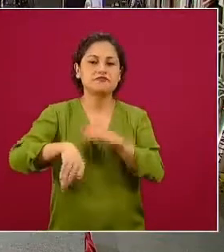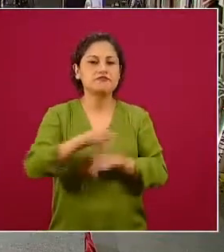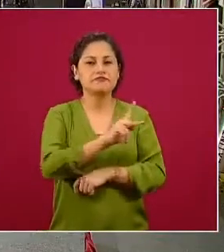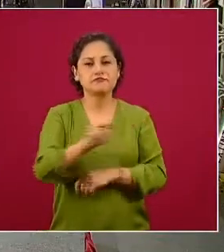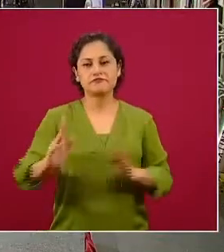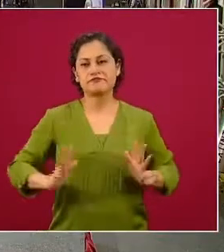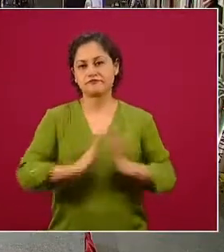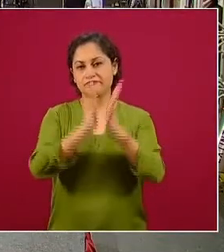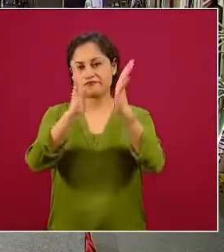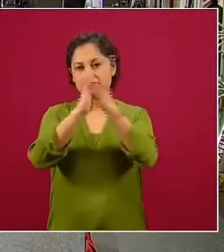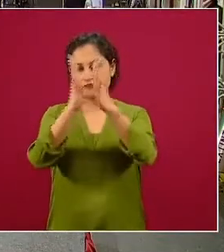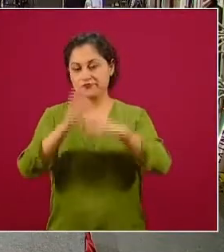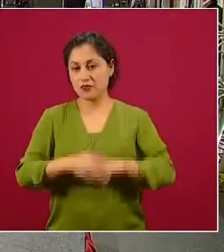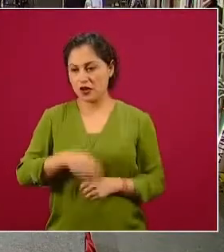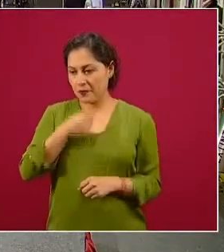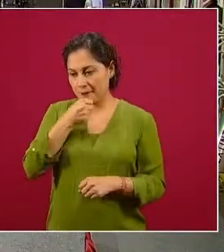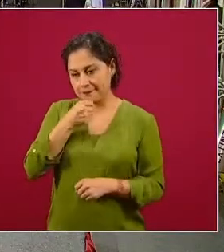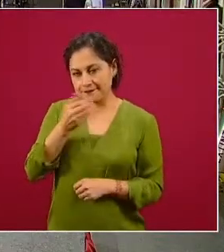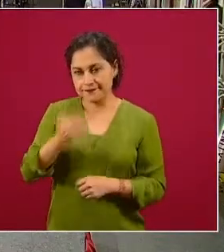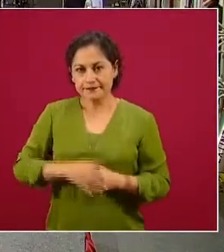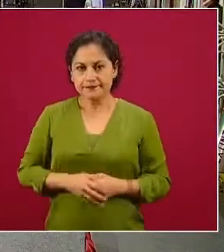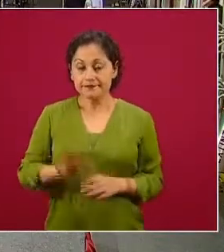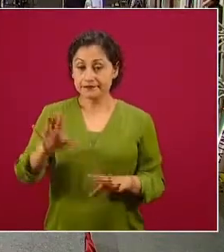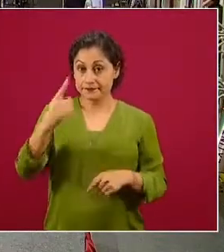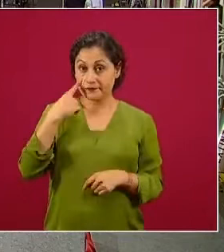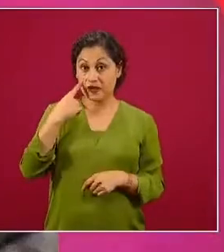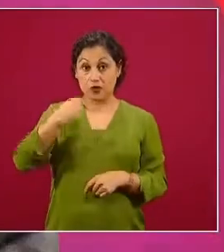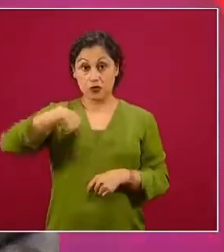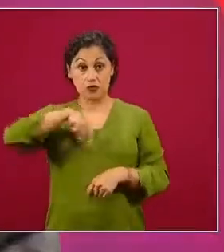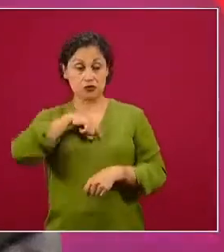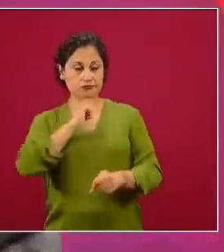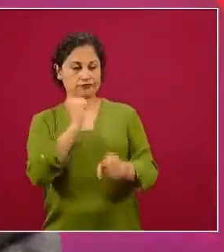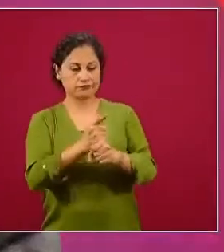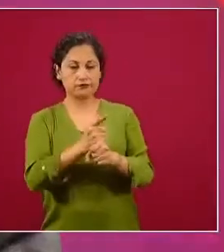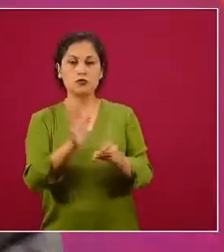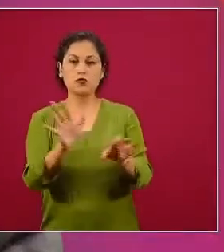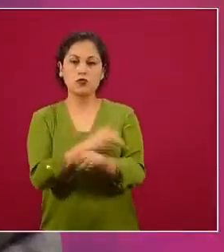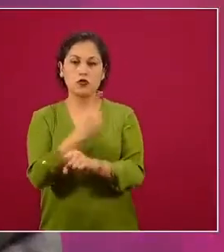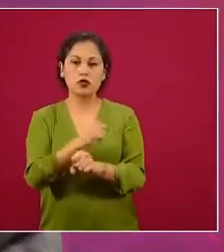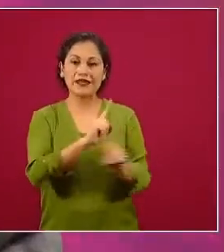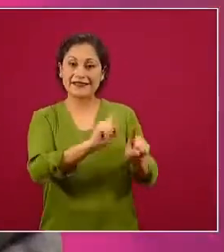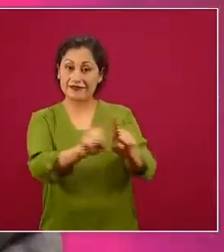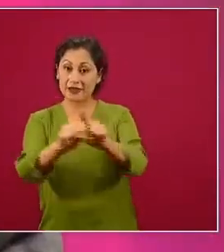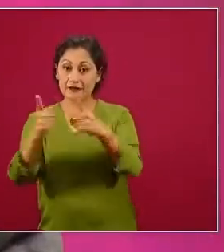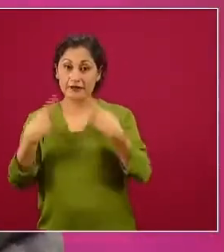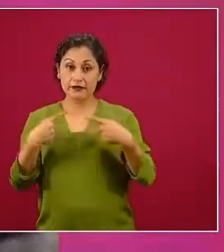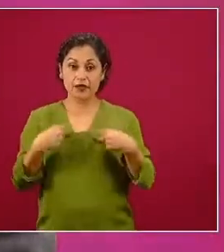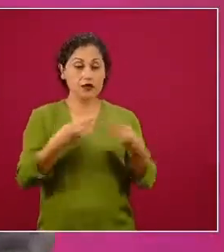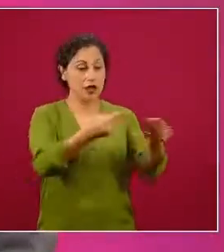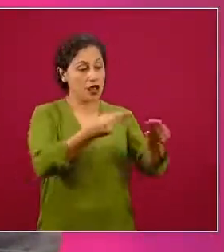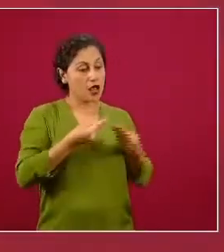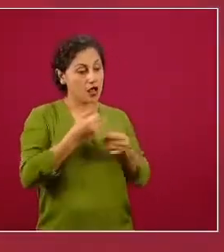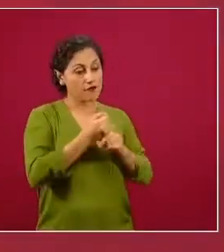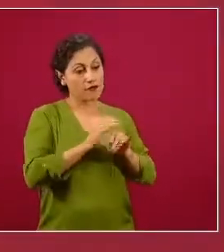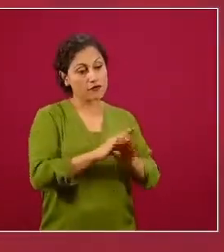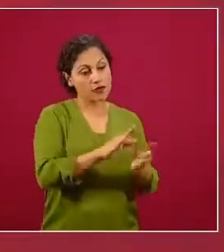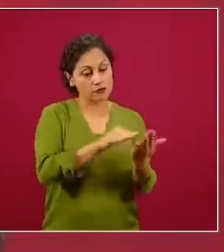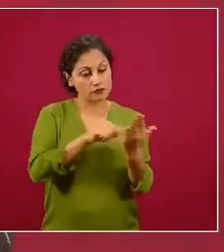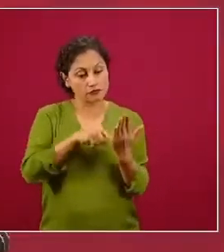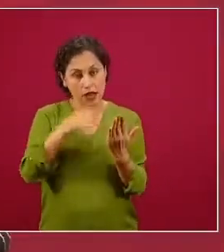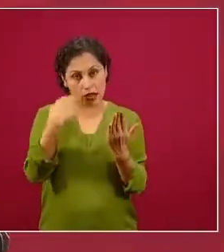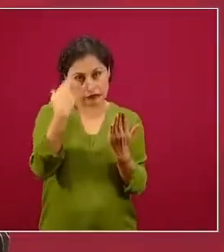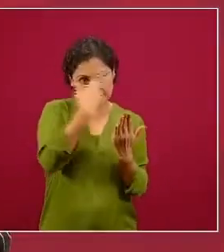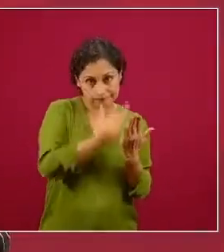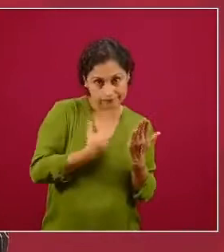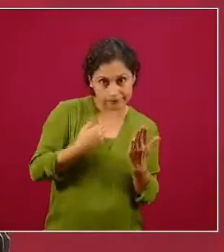Ha sido variante, ¿cómo nos dimos cuenta? Porque hay muchos mecanismos de análisis de la información que nos permiten ver, por ejemplo, curvas epidémicas. Le doy un